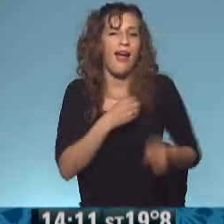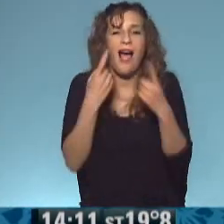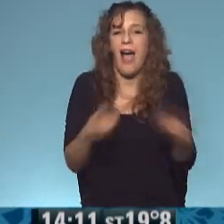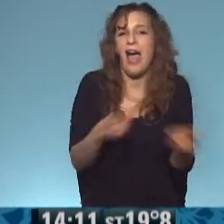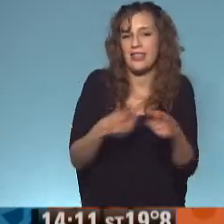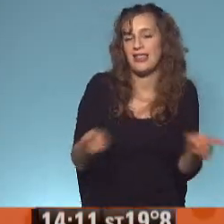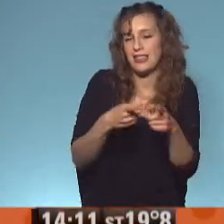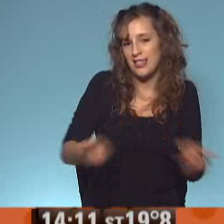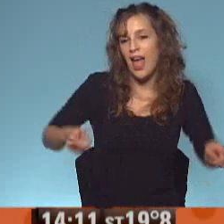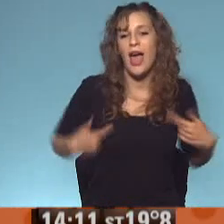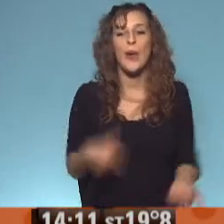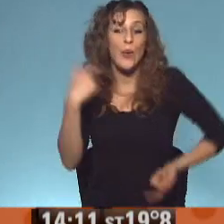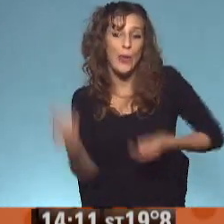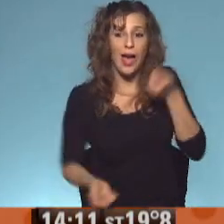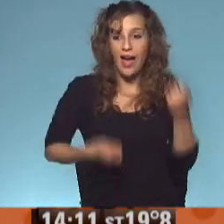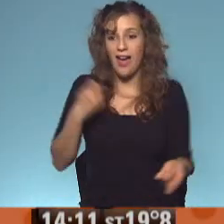cantar. Nos gusta